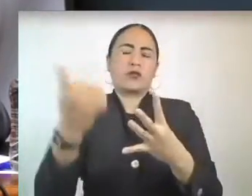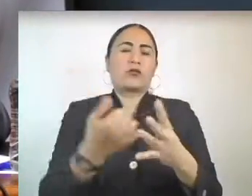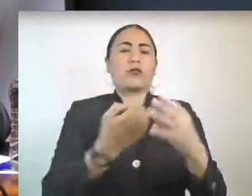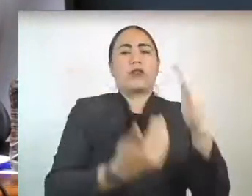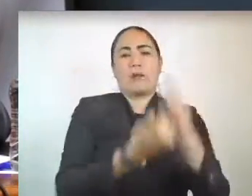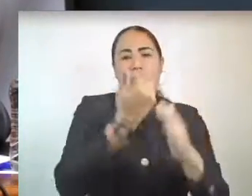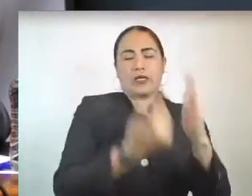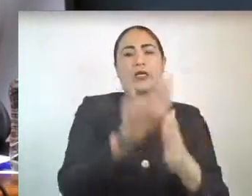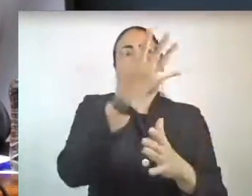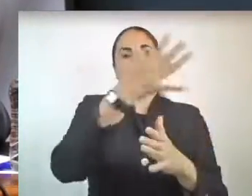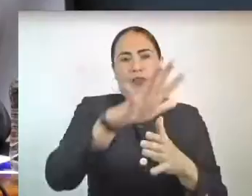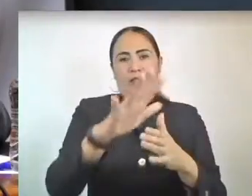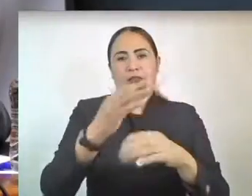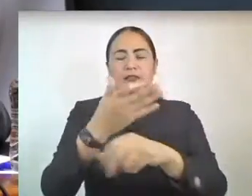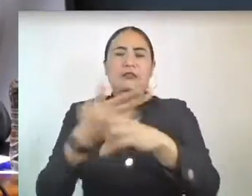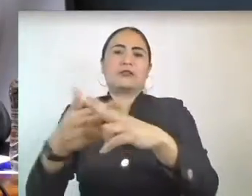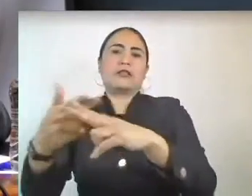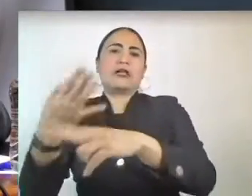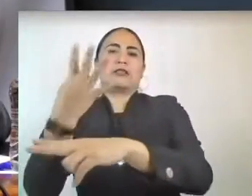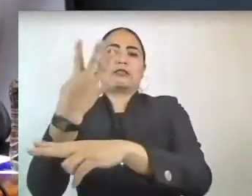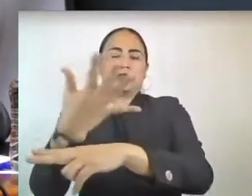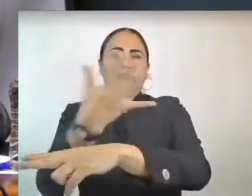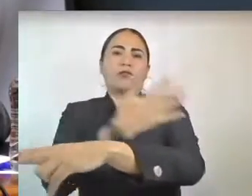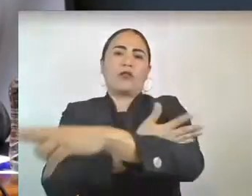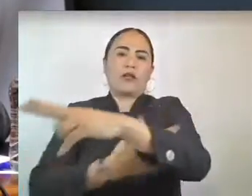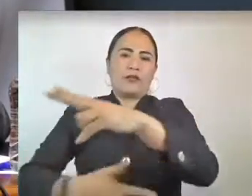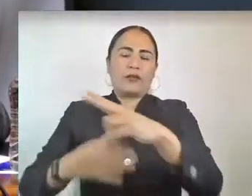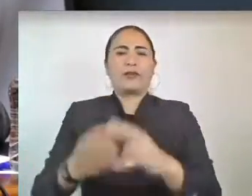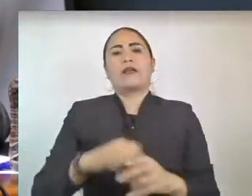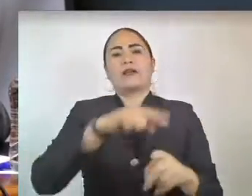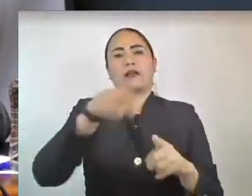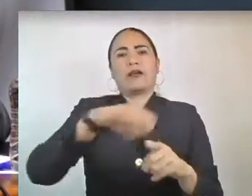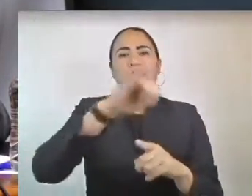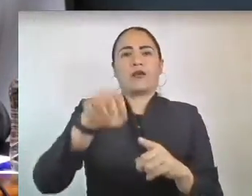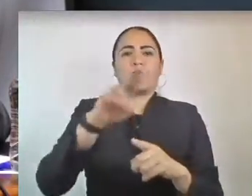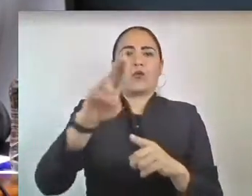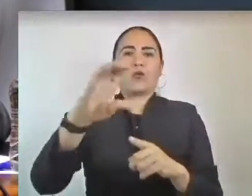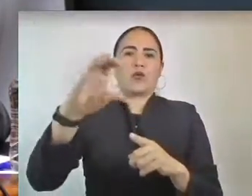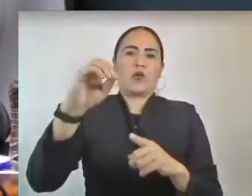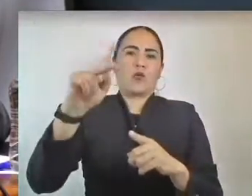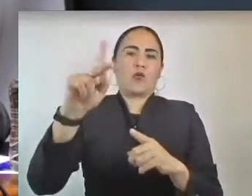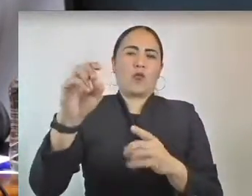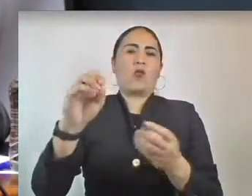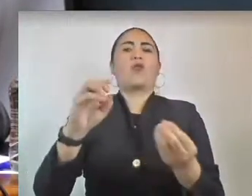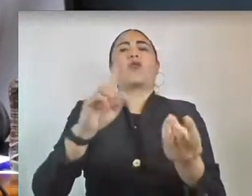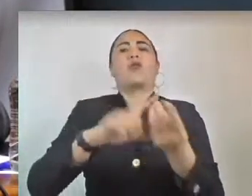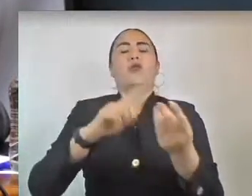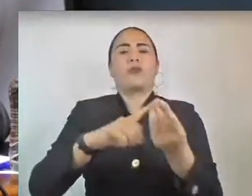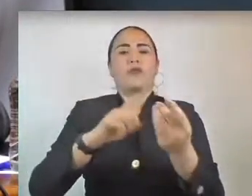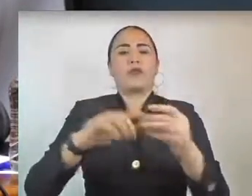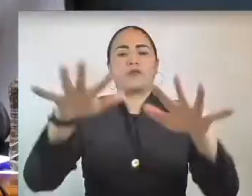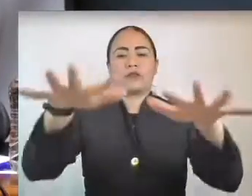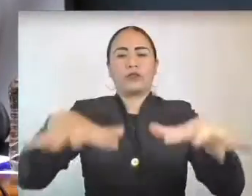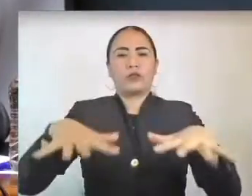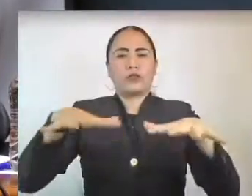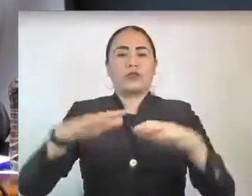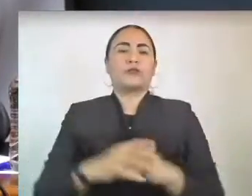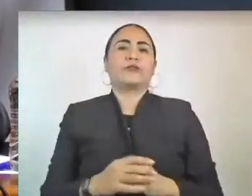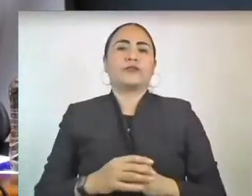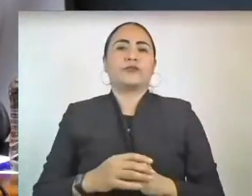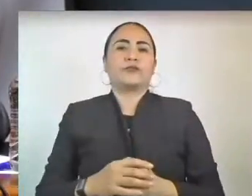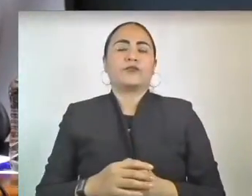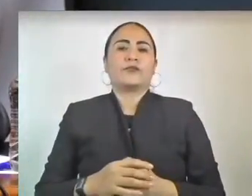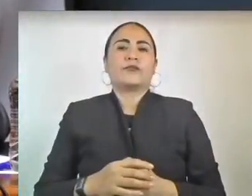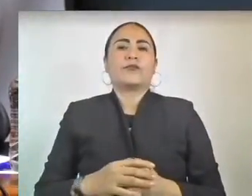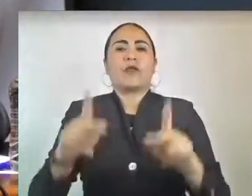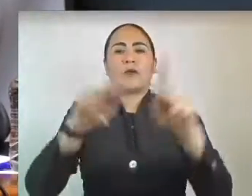horas en la oficina de la Secretaría Técnica de la Junta de Coordinación Política en el recinto del Poder Legislativo, ubicado en